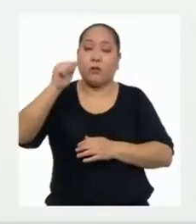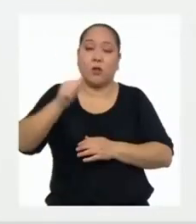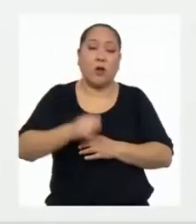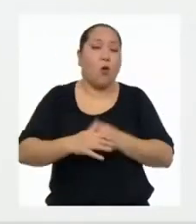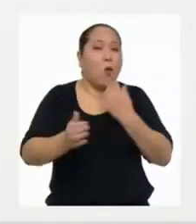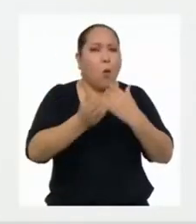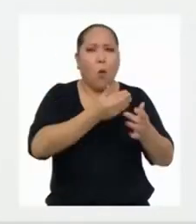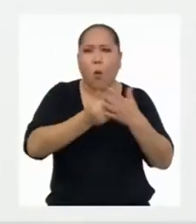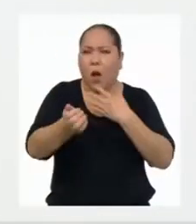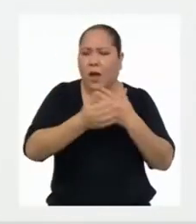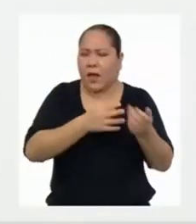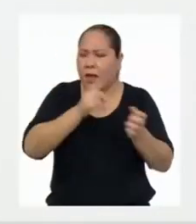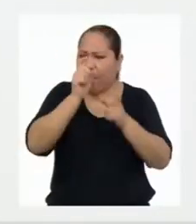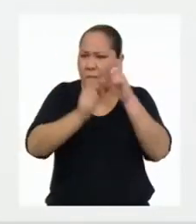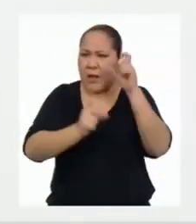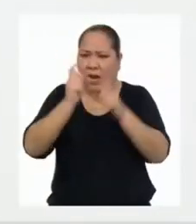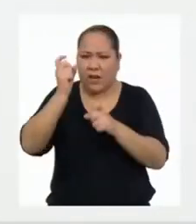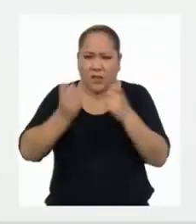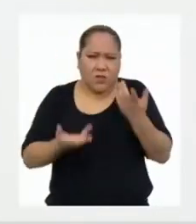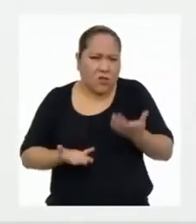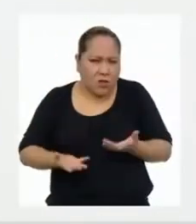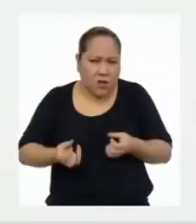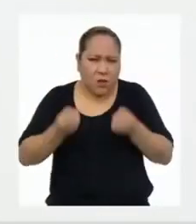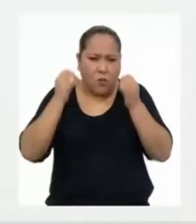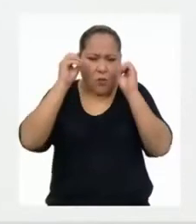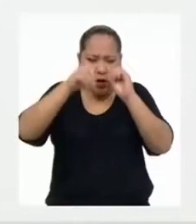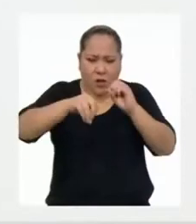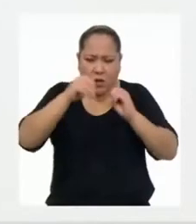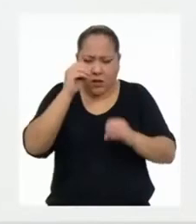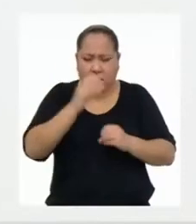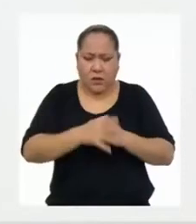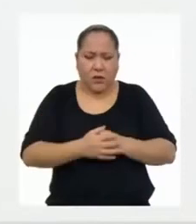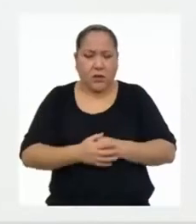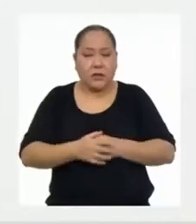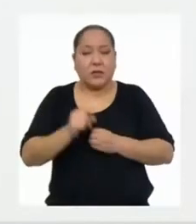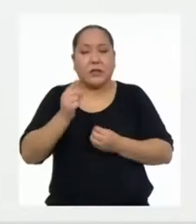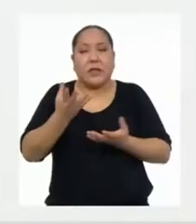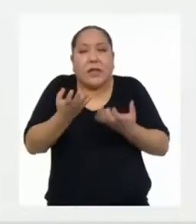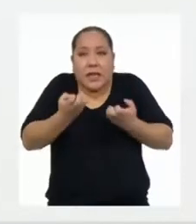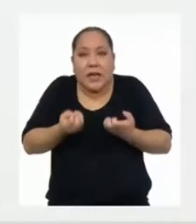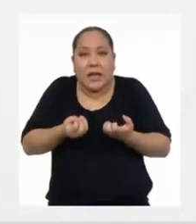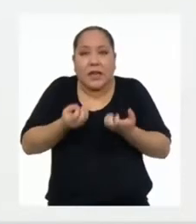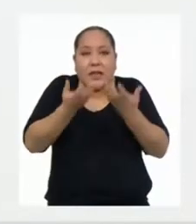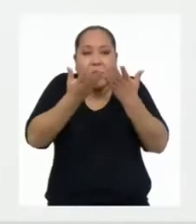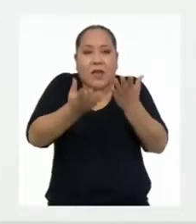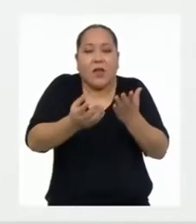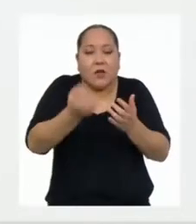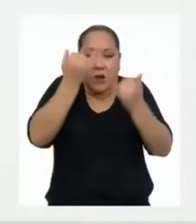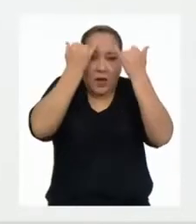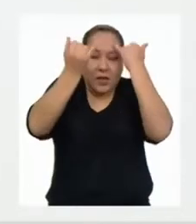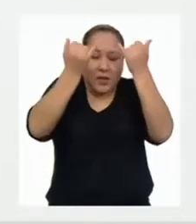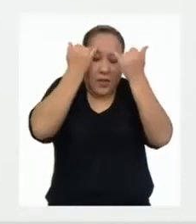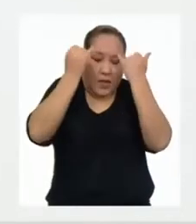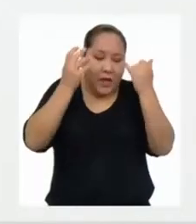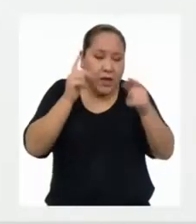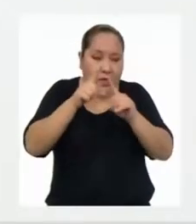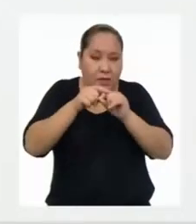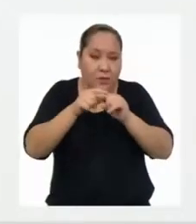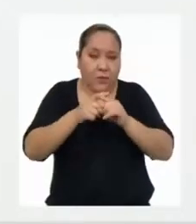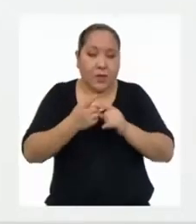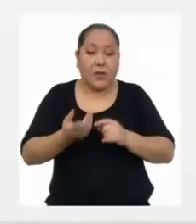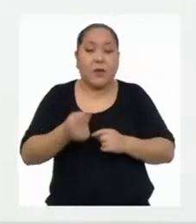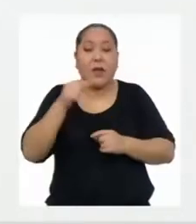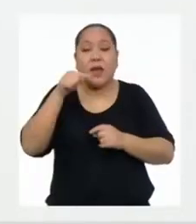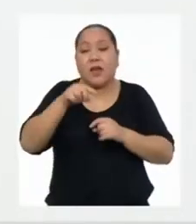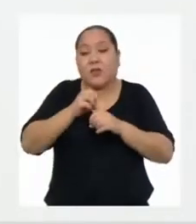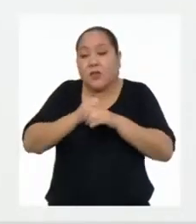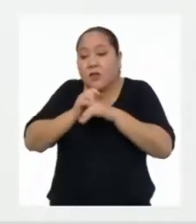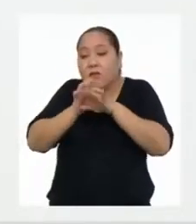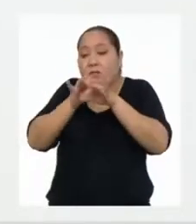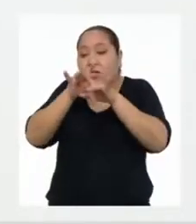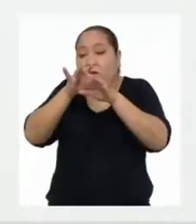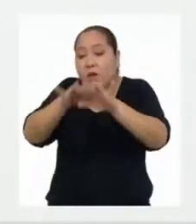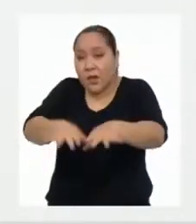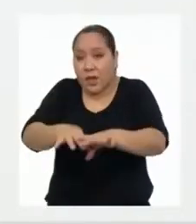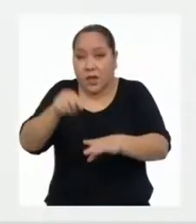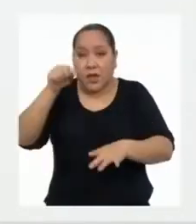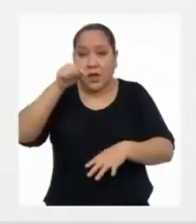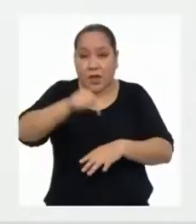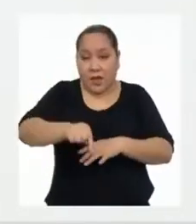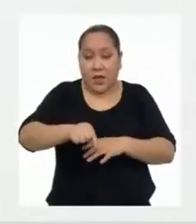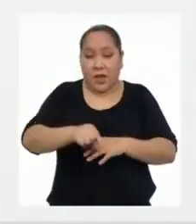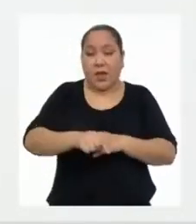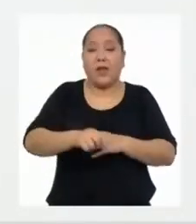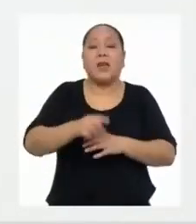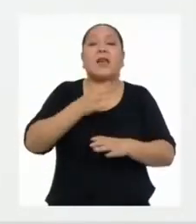a conocer una determinada postura respecto a algo, para así influir en las acciones de los